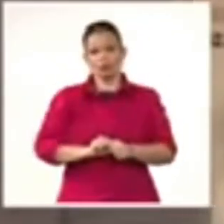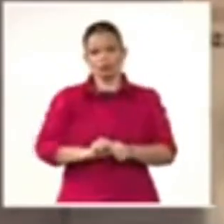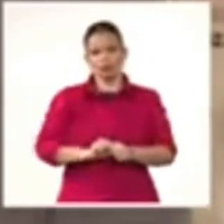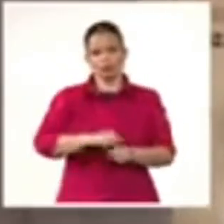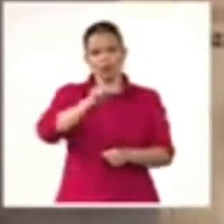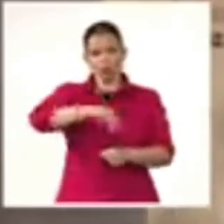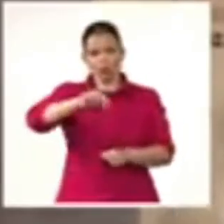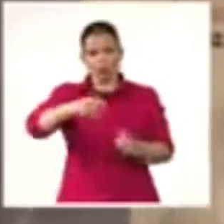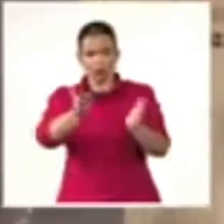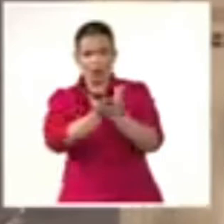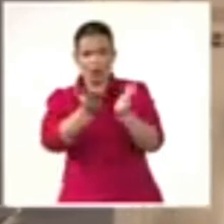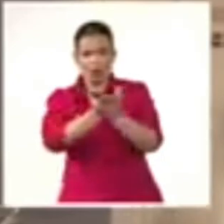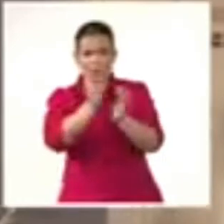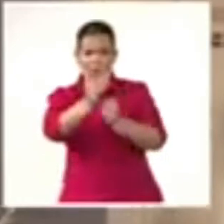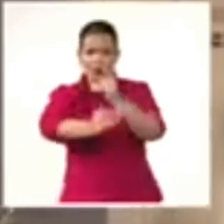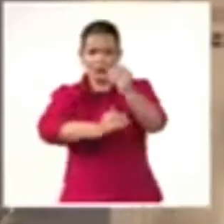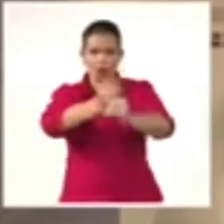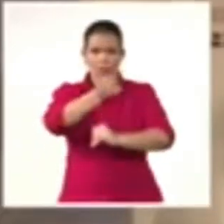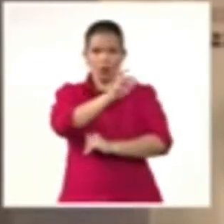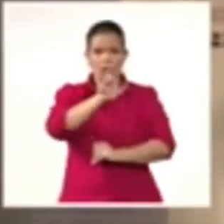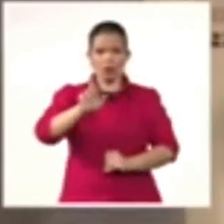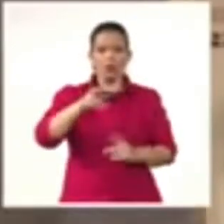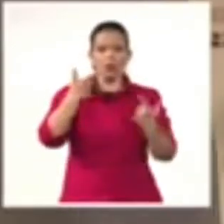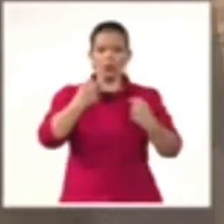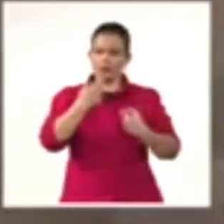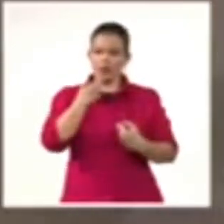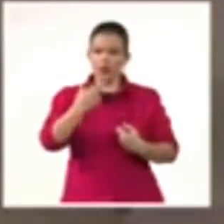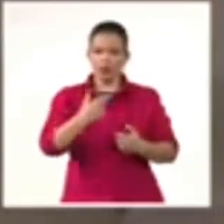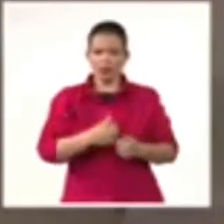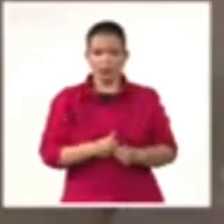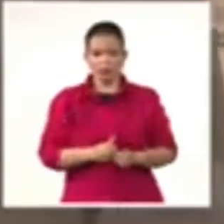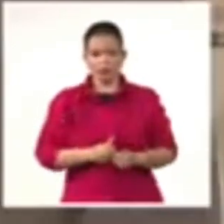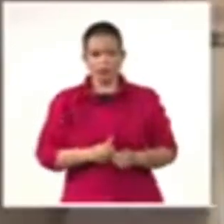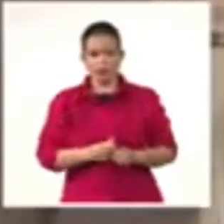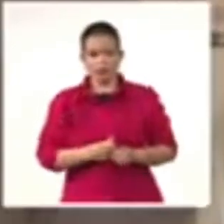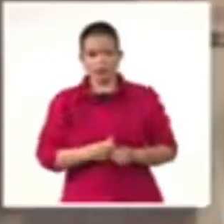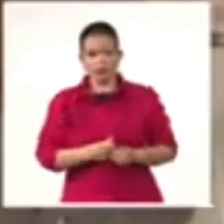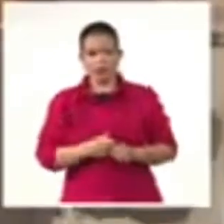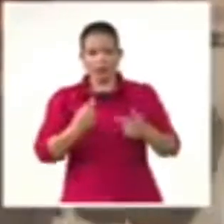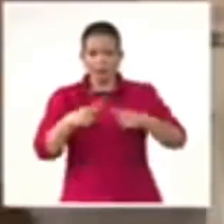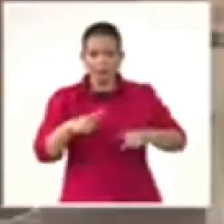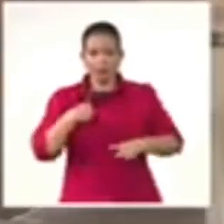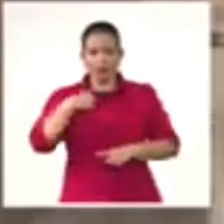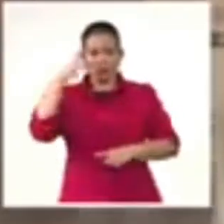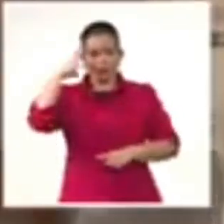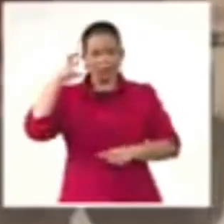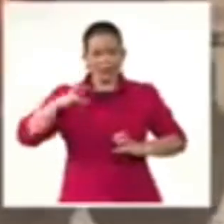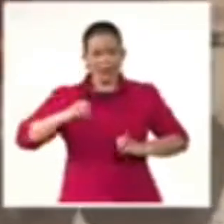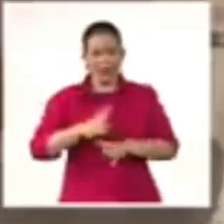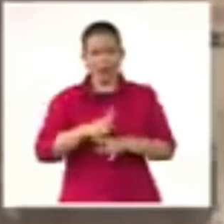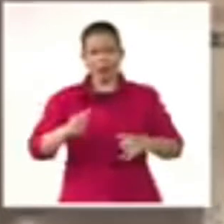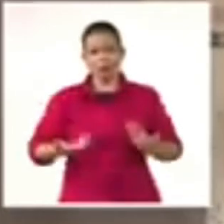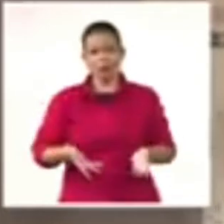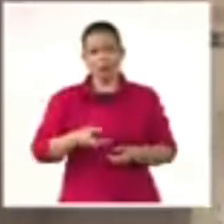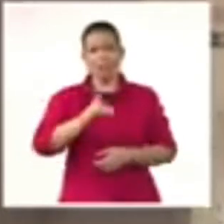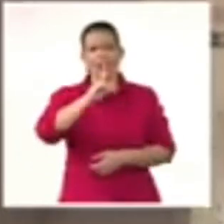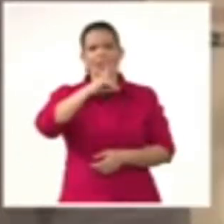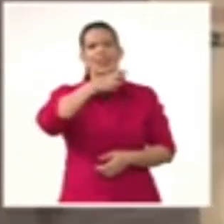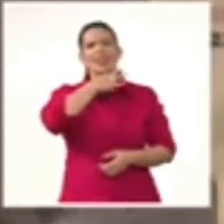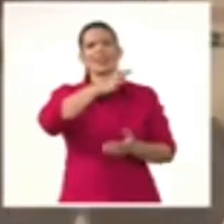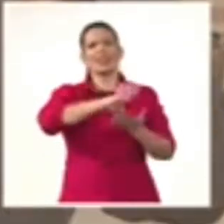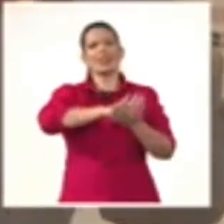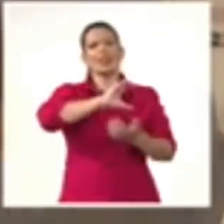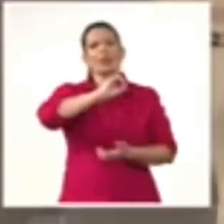lo que hacemos. Sin embargo, tengo muy claro algunos términos: democracia y participación